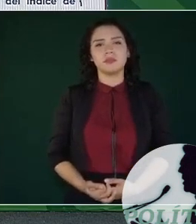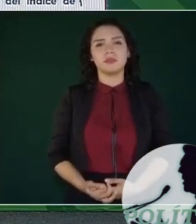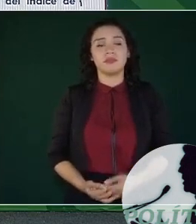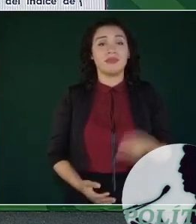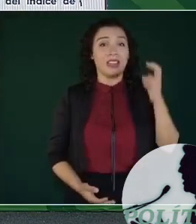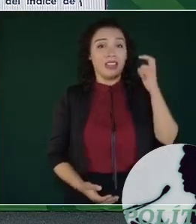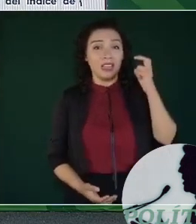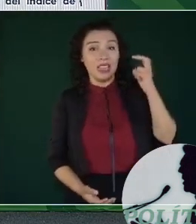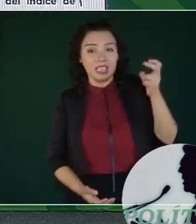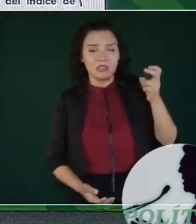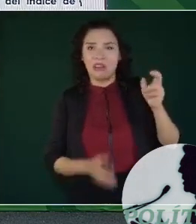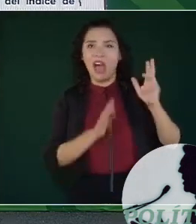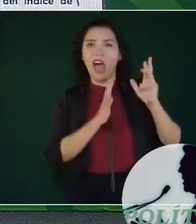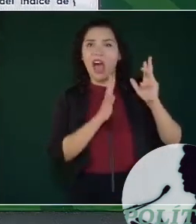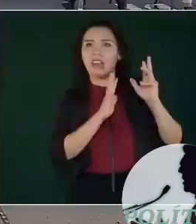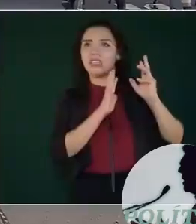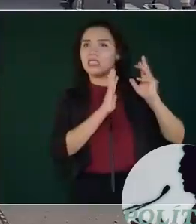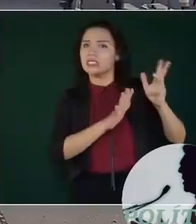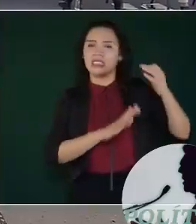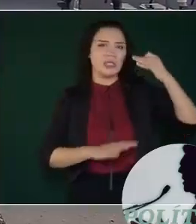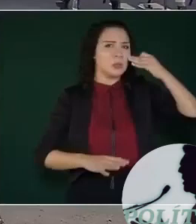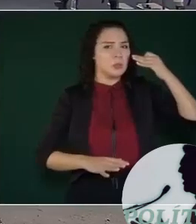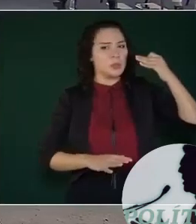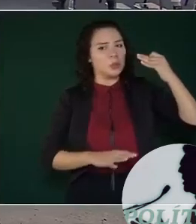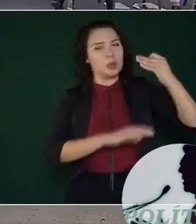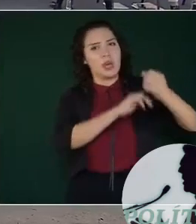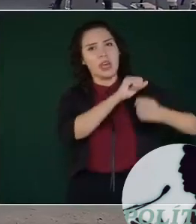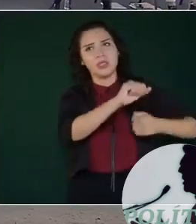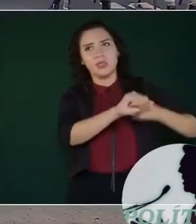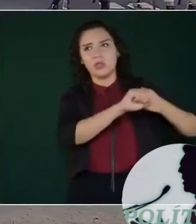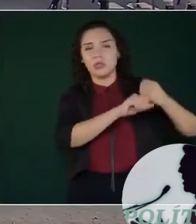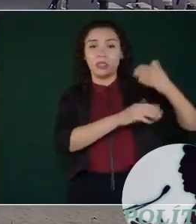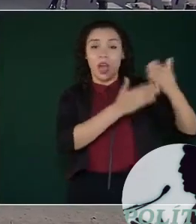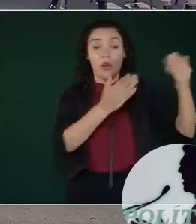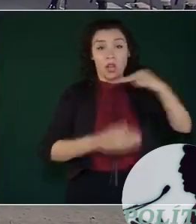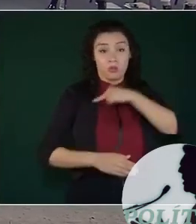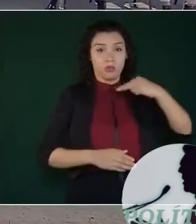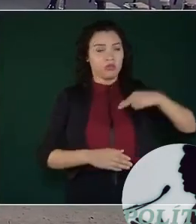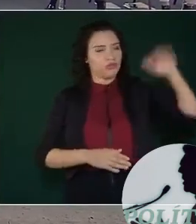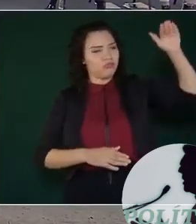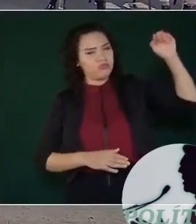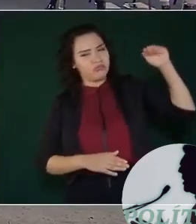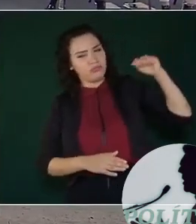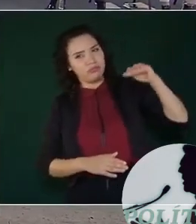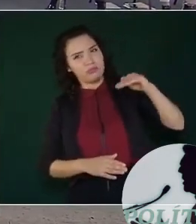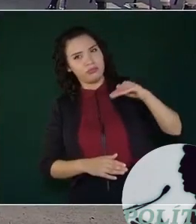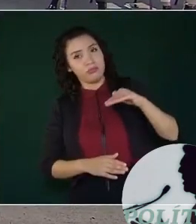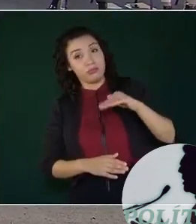Y esto se mantuvo. Mira la diferencia con nosotros.